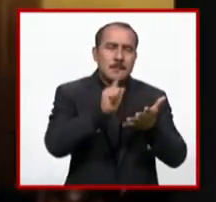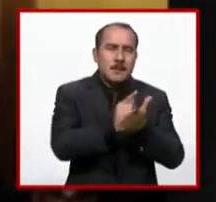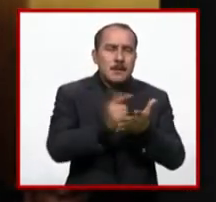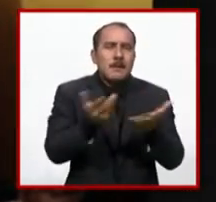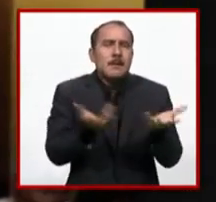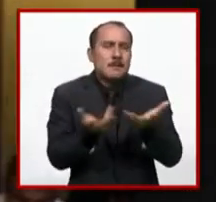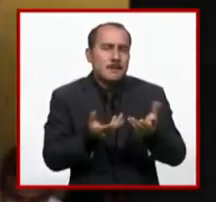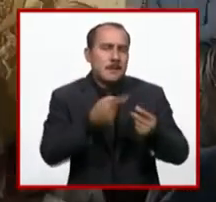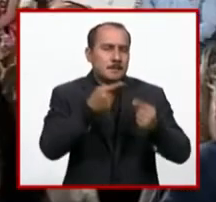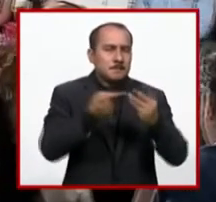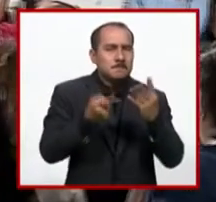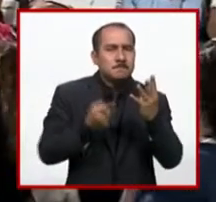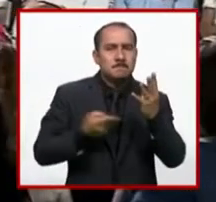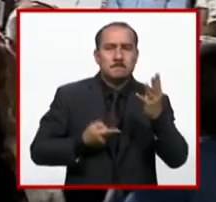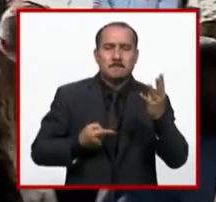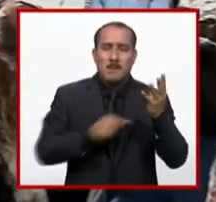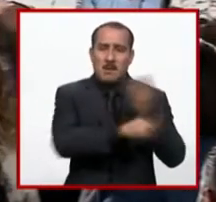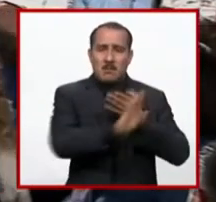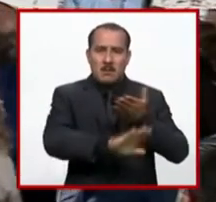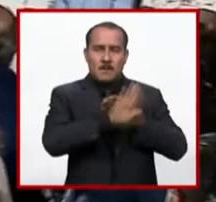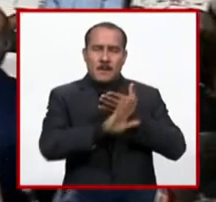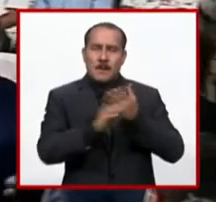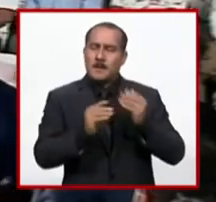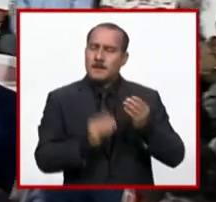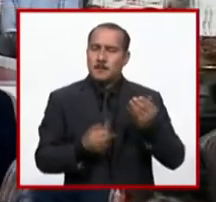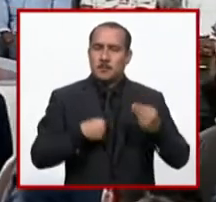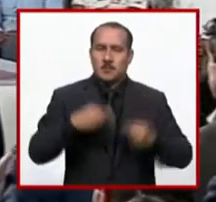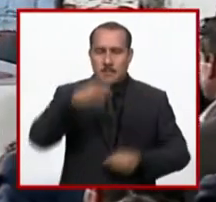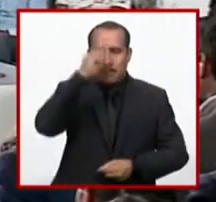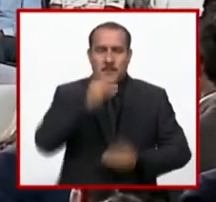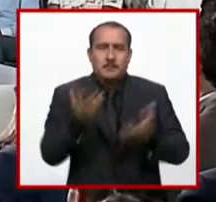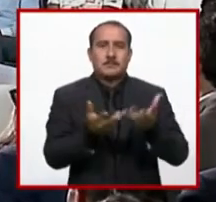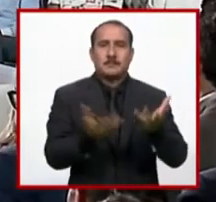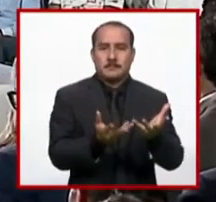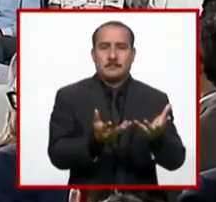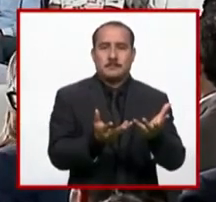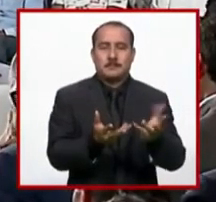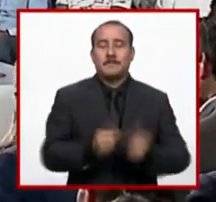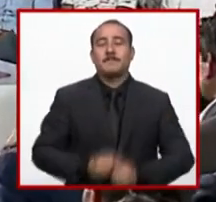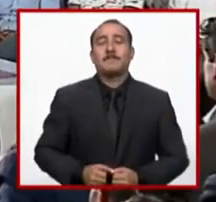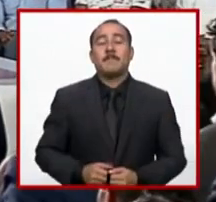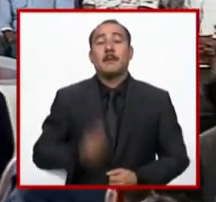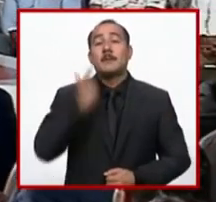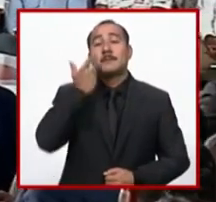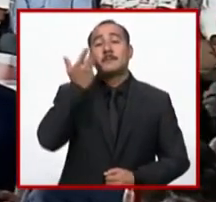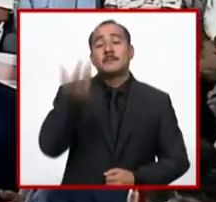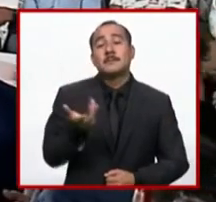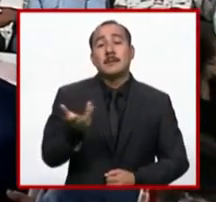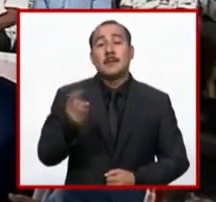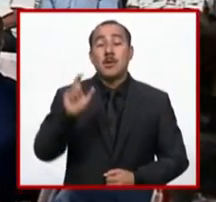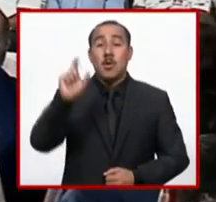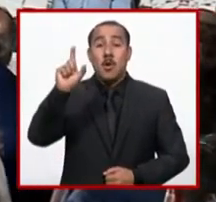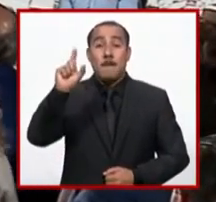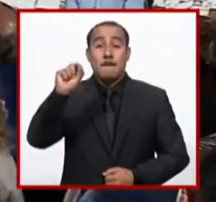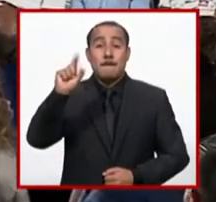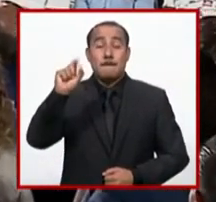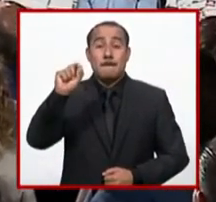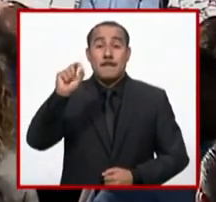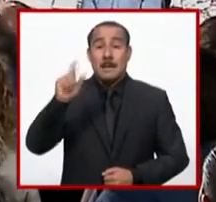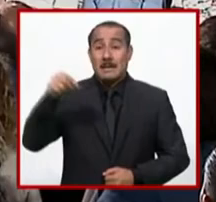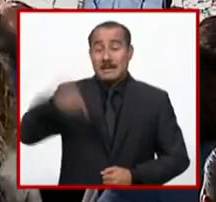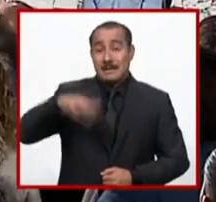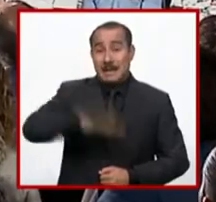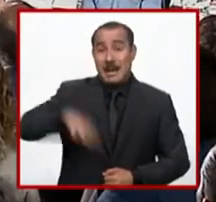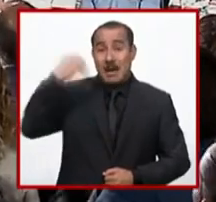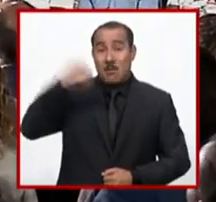contra aquellos que nos ofenden. Y por último, quiero señalar que de los 20 secuestros que se han llevado a cabo en